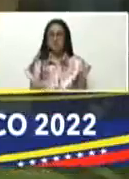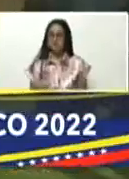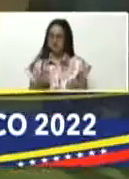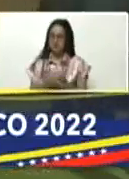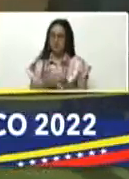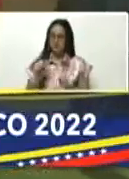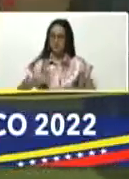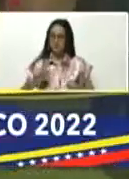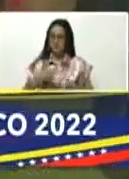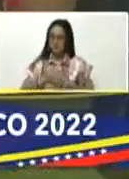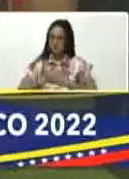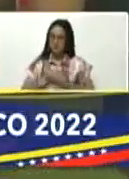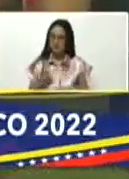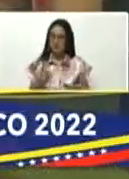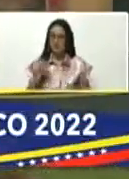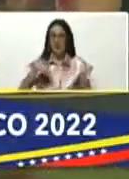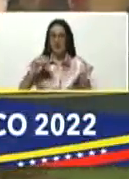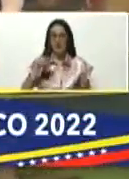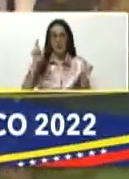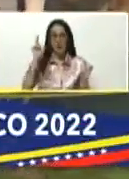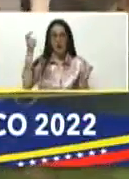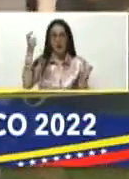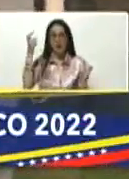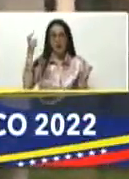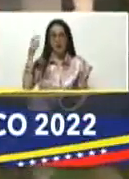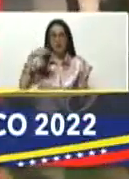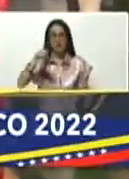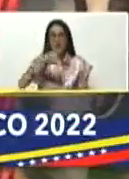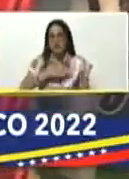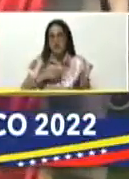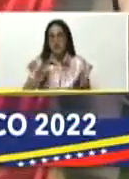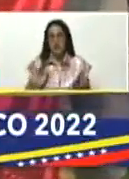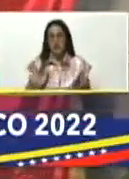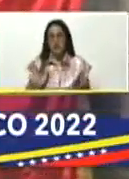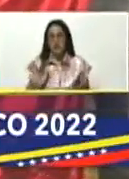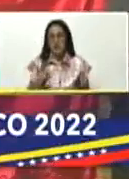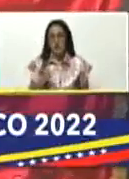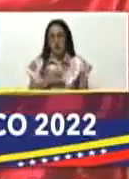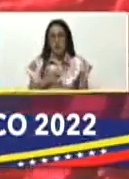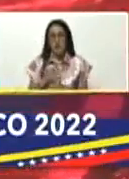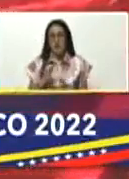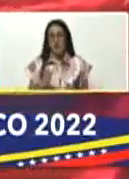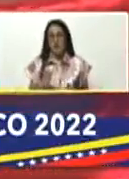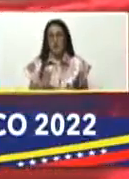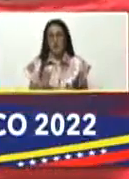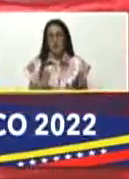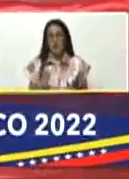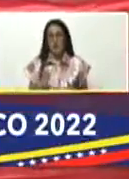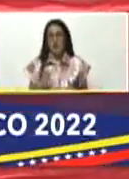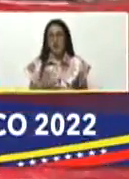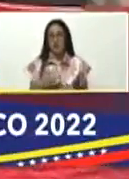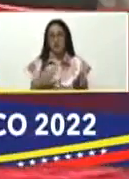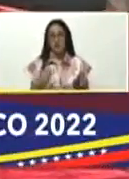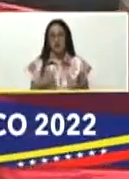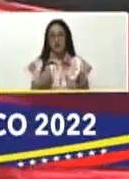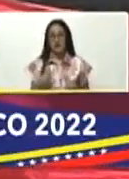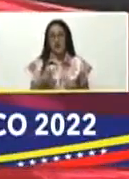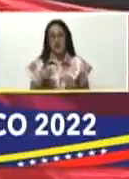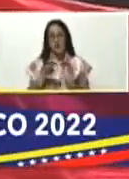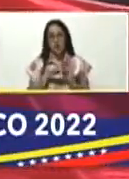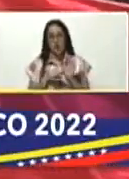nosotros. Estamos a la orden en Saraza, Estado Guárico, cuando usted desee. El gobernador José Vázquez, hacer un